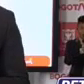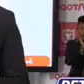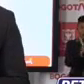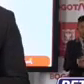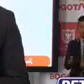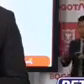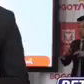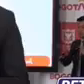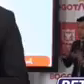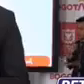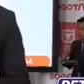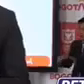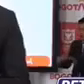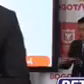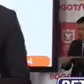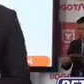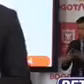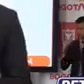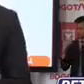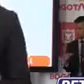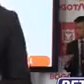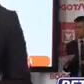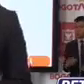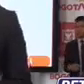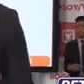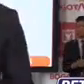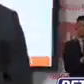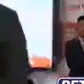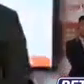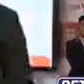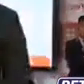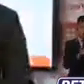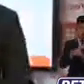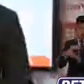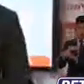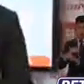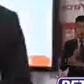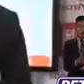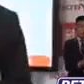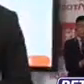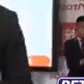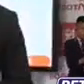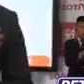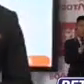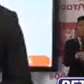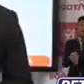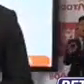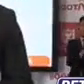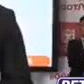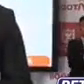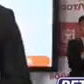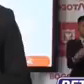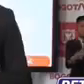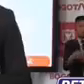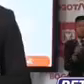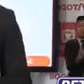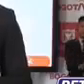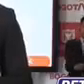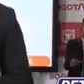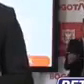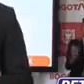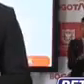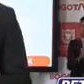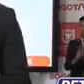Comité Epidemiológico de mantener las restricciones a la movilidad de vehículos y de personas en la